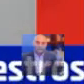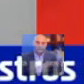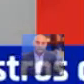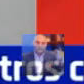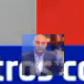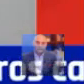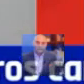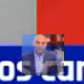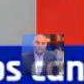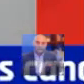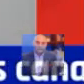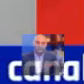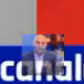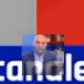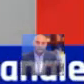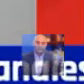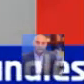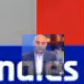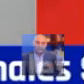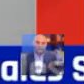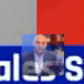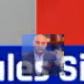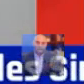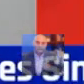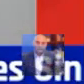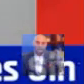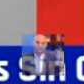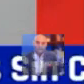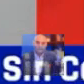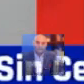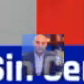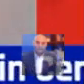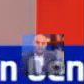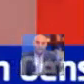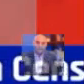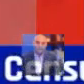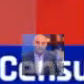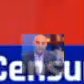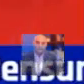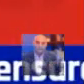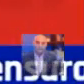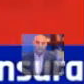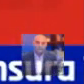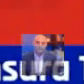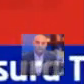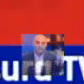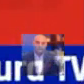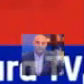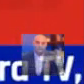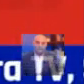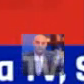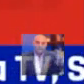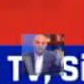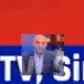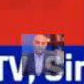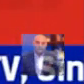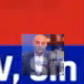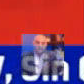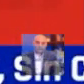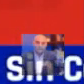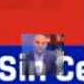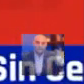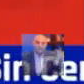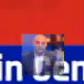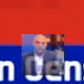populista, porque, bueno, pues tienen que apechugar los lasallistas, los